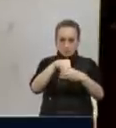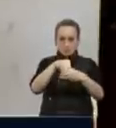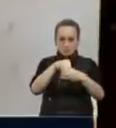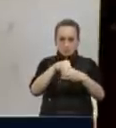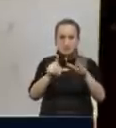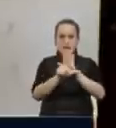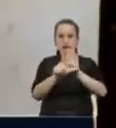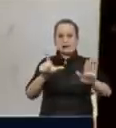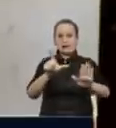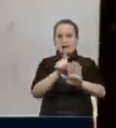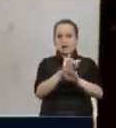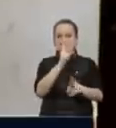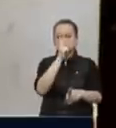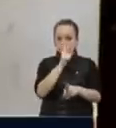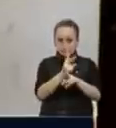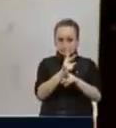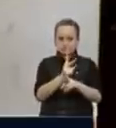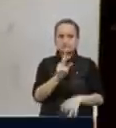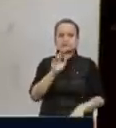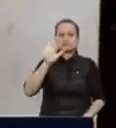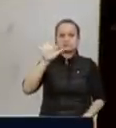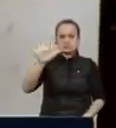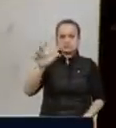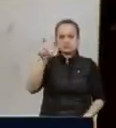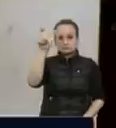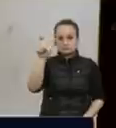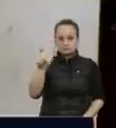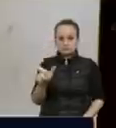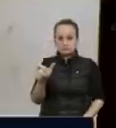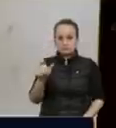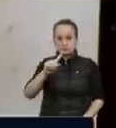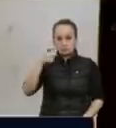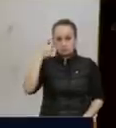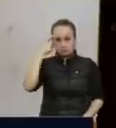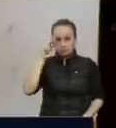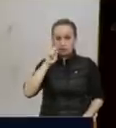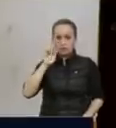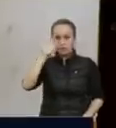ilegal, cinco miembros del gobierno,